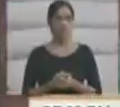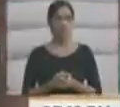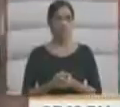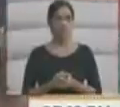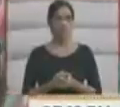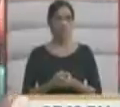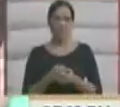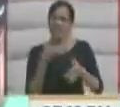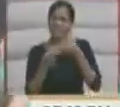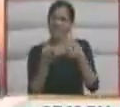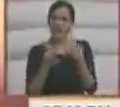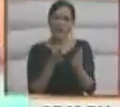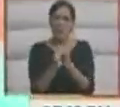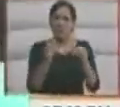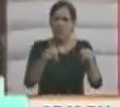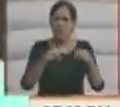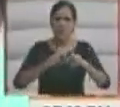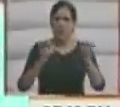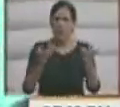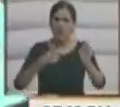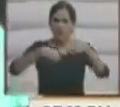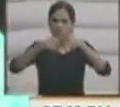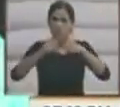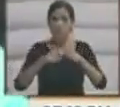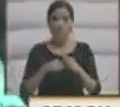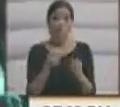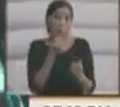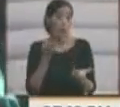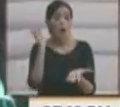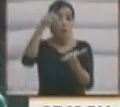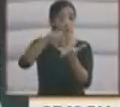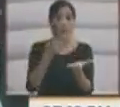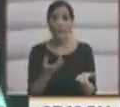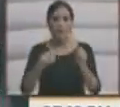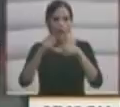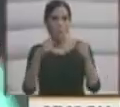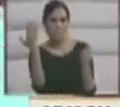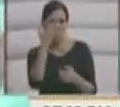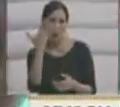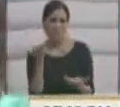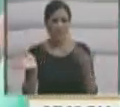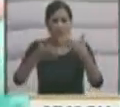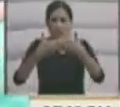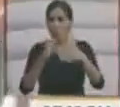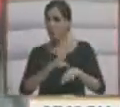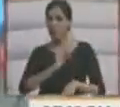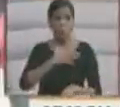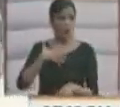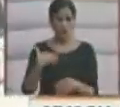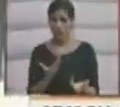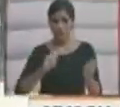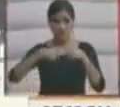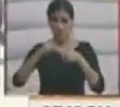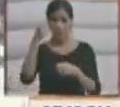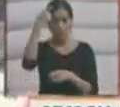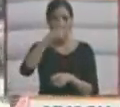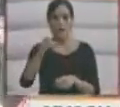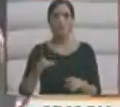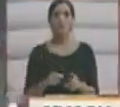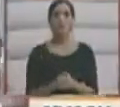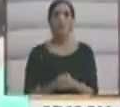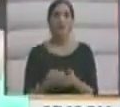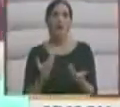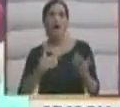Cuéntame, ¿qué pasó aquí con esta tienda? Bueno, lo que pasa es que yo estaba aquí ahorita en esa tienda y parece que están cerrando porque no quieren venderle al pueblo. Anda la ley por